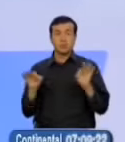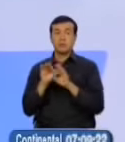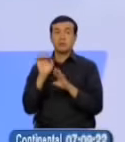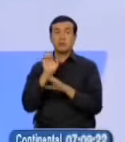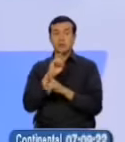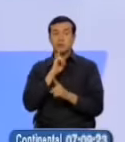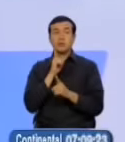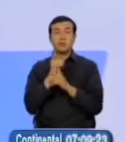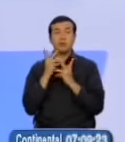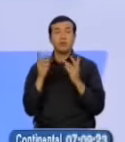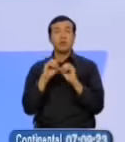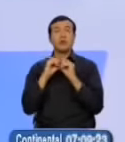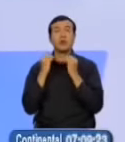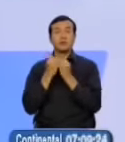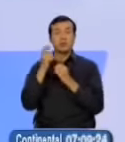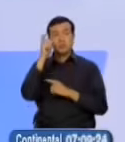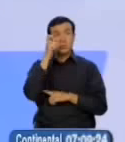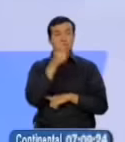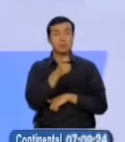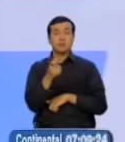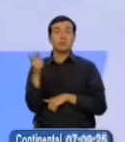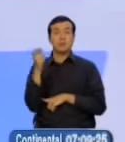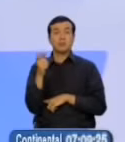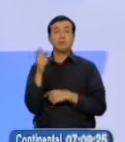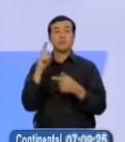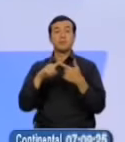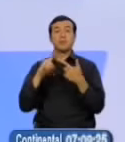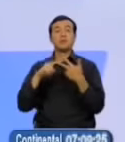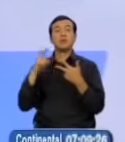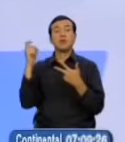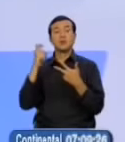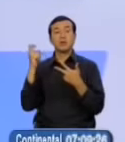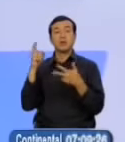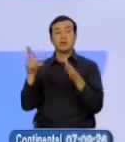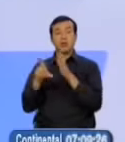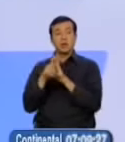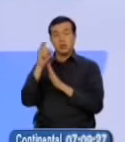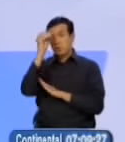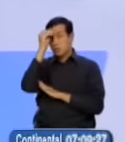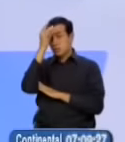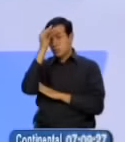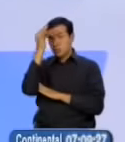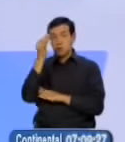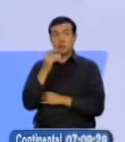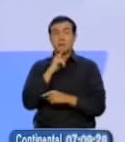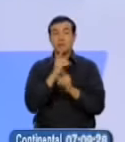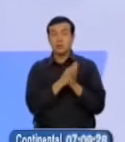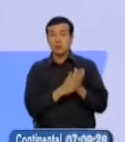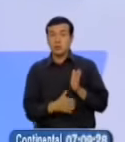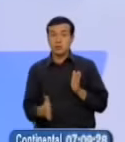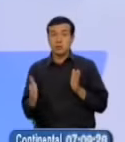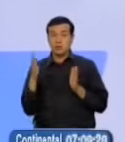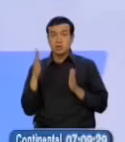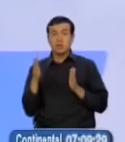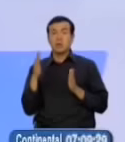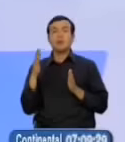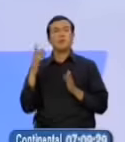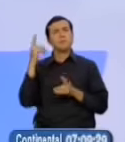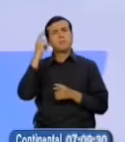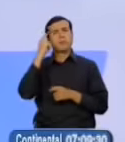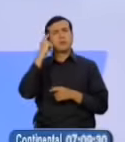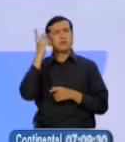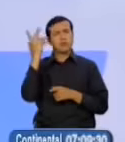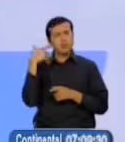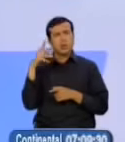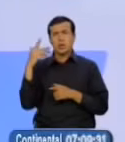contrapeso de poder, como órgano de fiscalización y también con la necesidad de hacer leyes sensatas. En estas últimas semanas, Carlos, parece que estamos